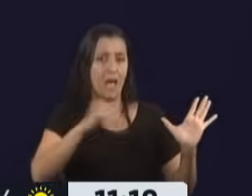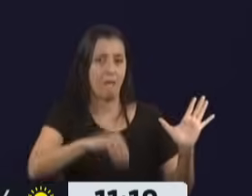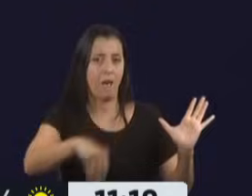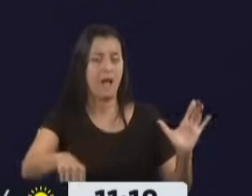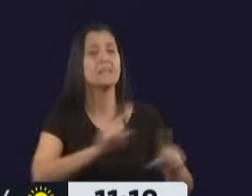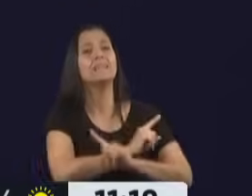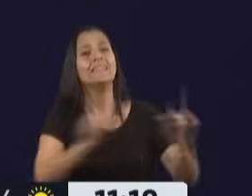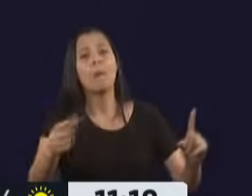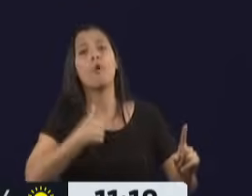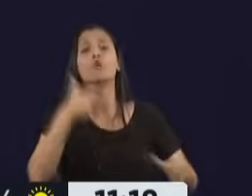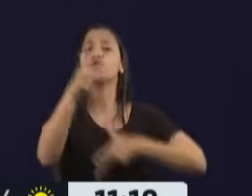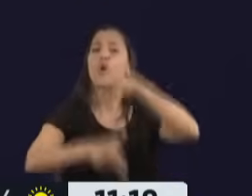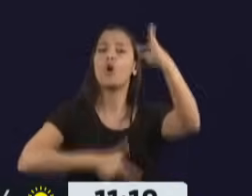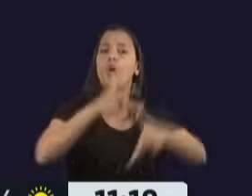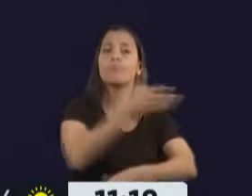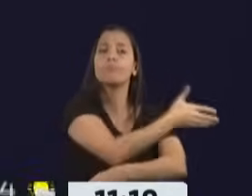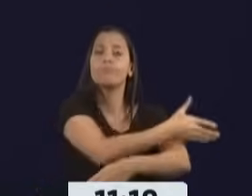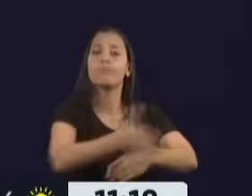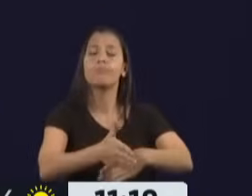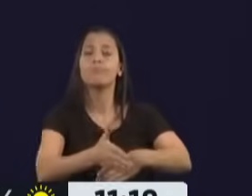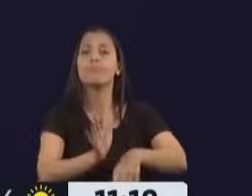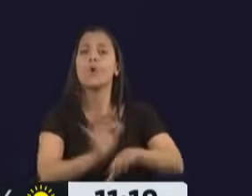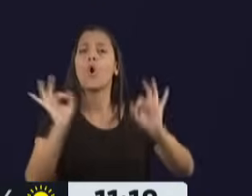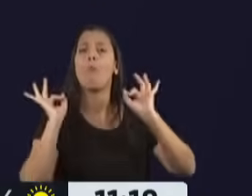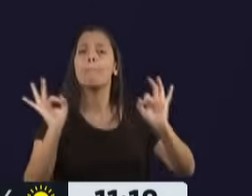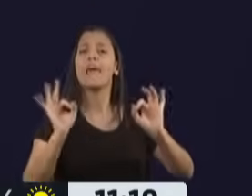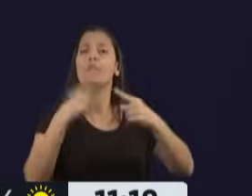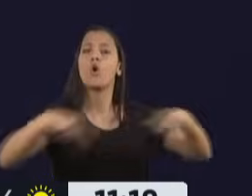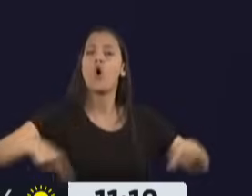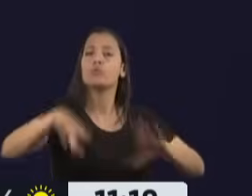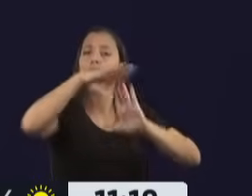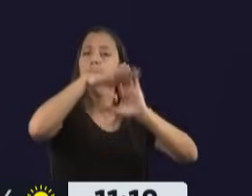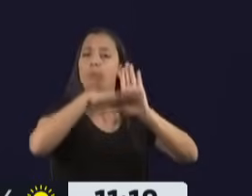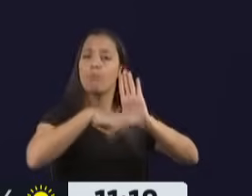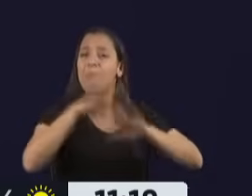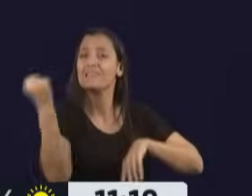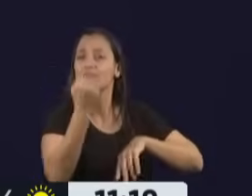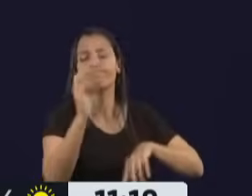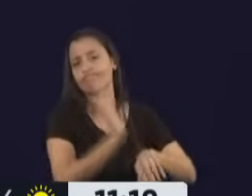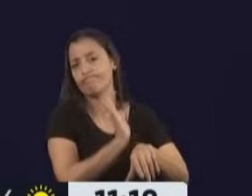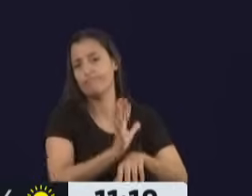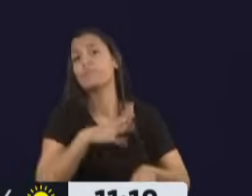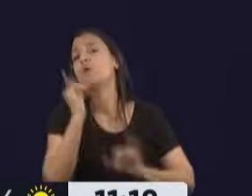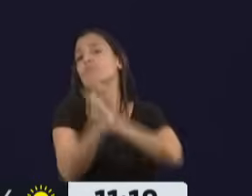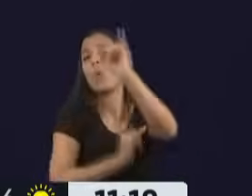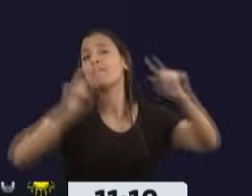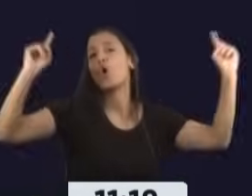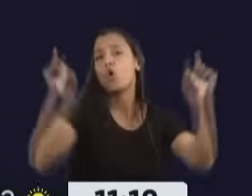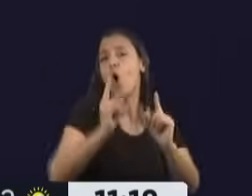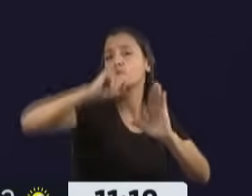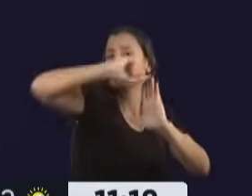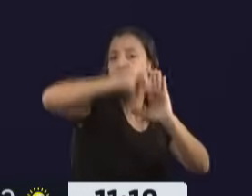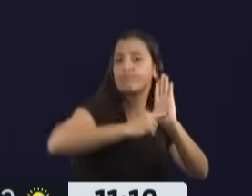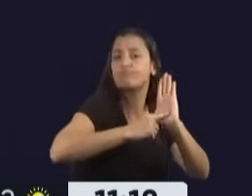te marqué hitos, sino que lo que te hice fue describir un poco el camino que estamos recorriendo y la corrección de un